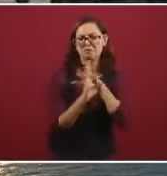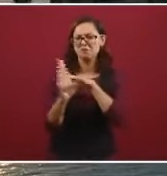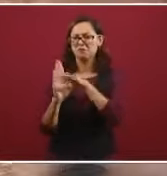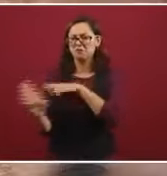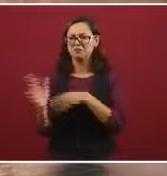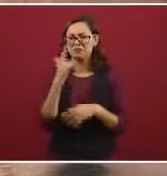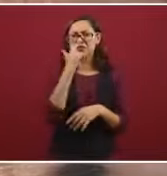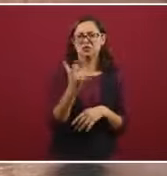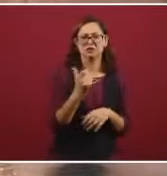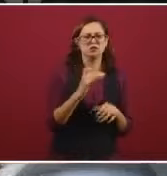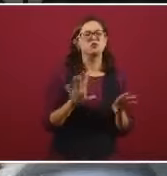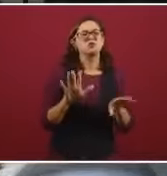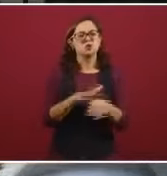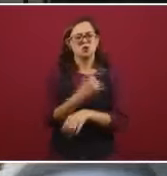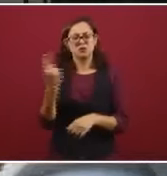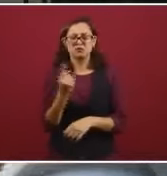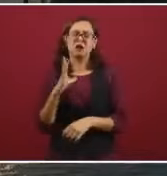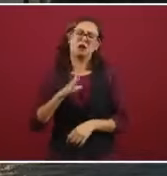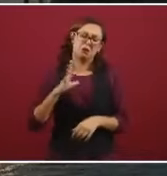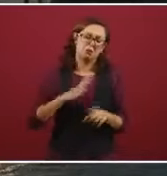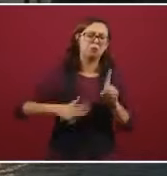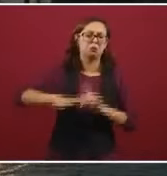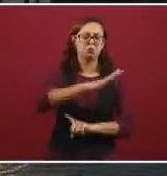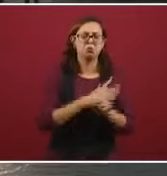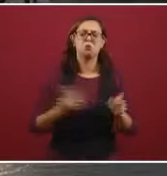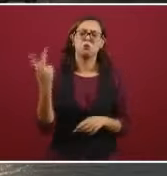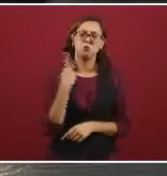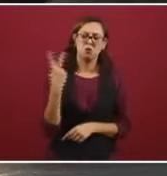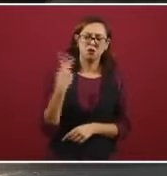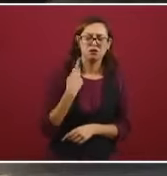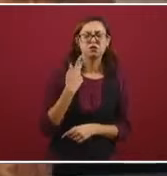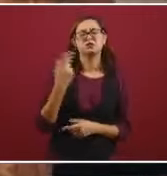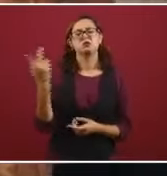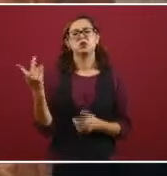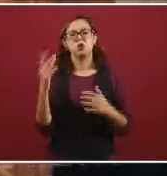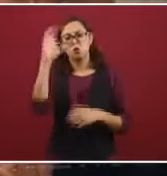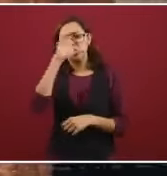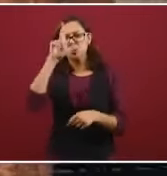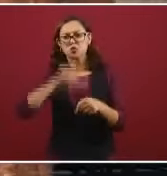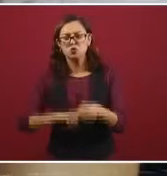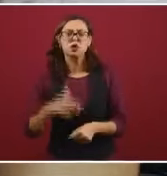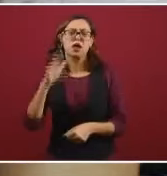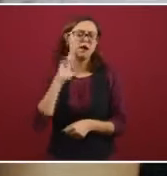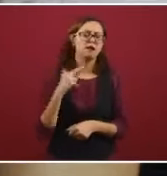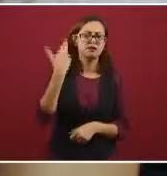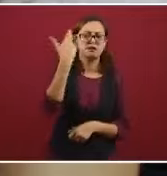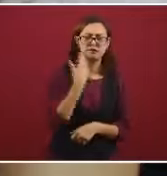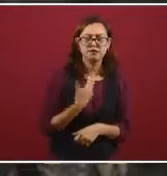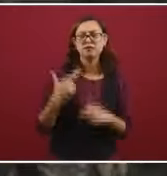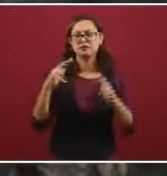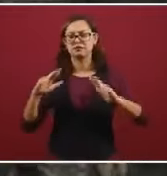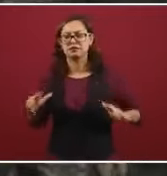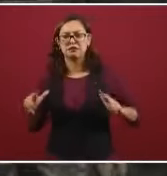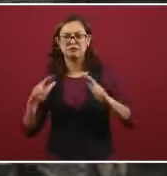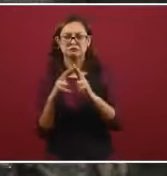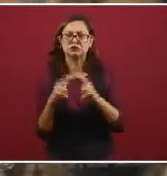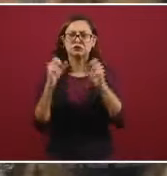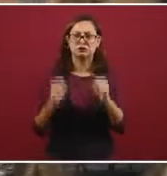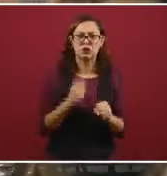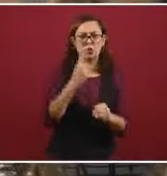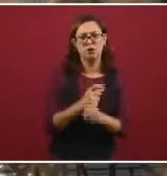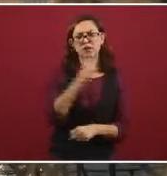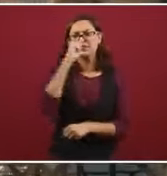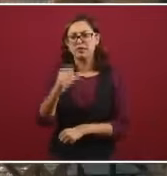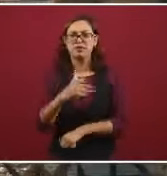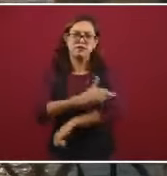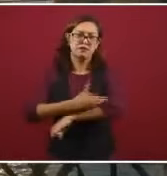factores: políticos, culturales, raciales, religiosos, socioeconómicos, de inseguridad, familiares y